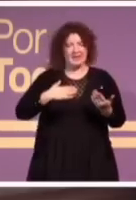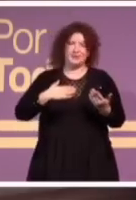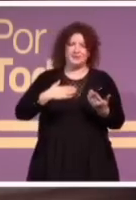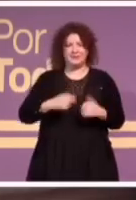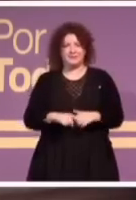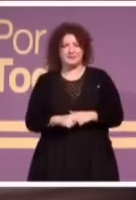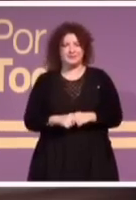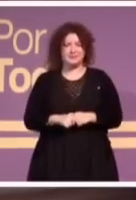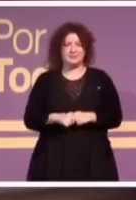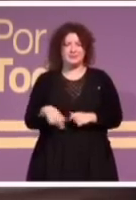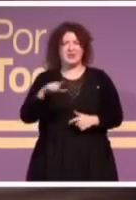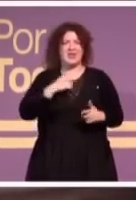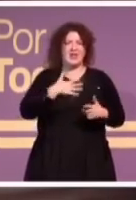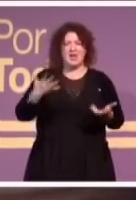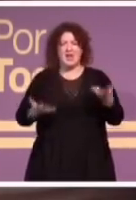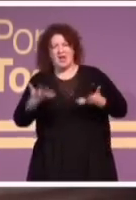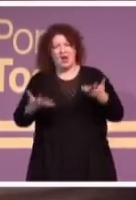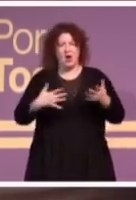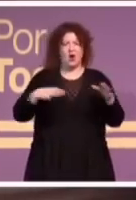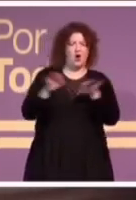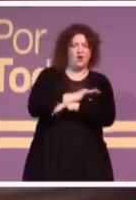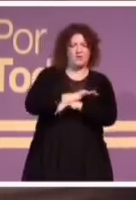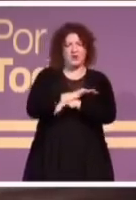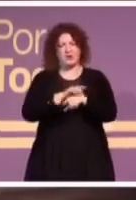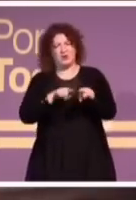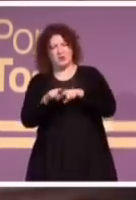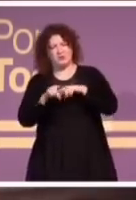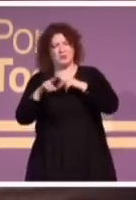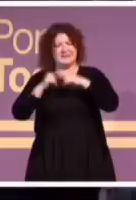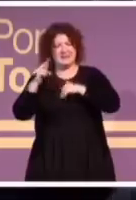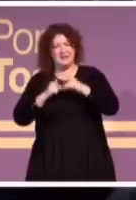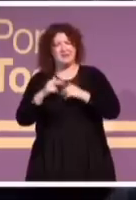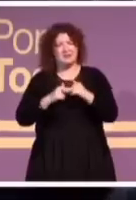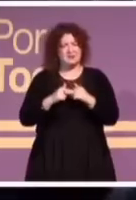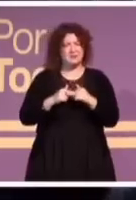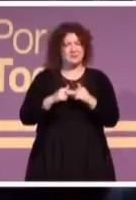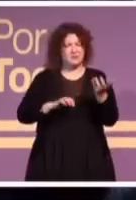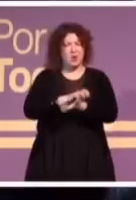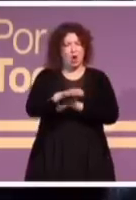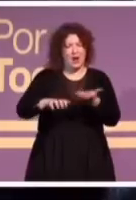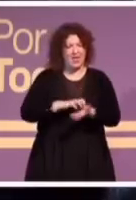que confundamos la crítica constructiva con la violencia,